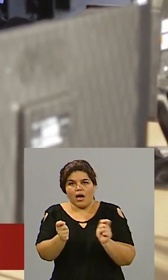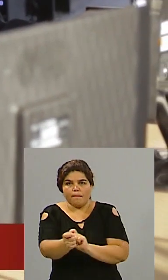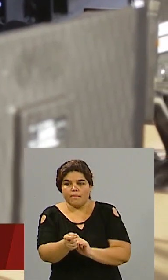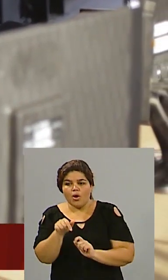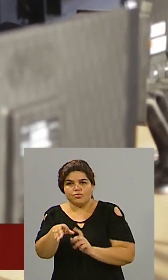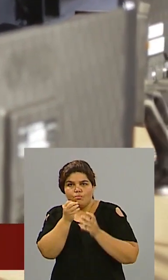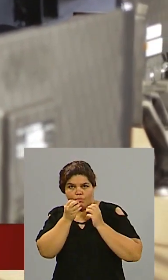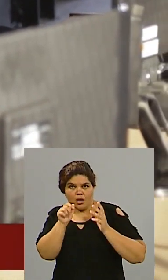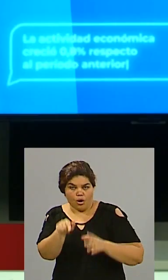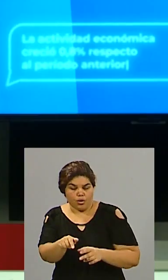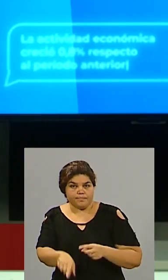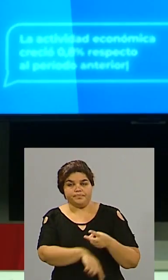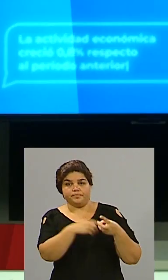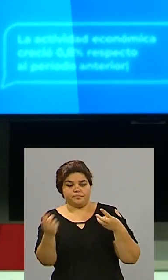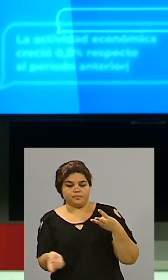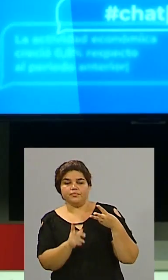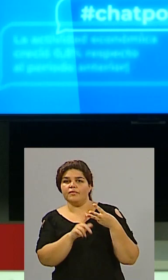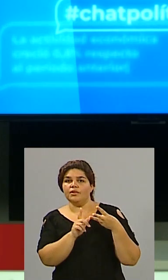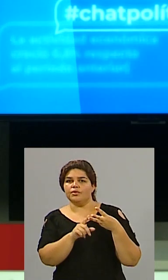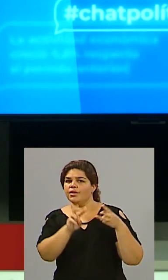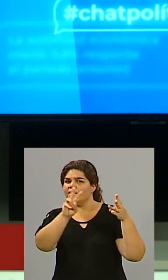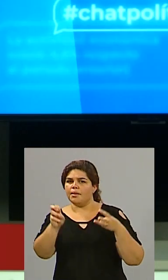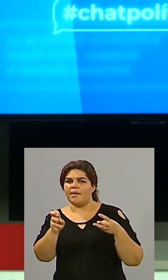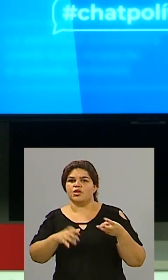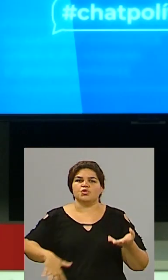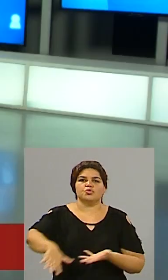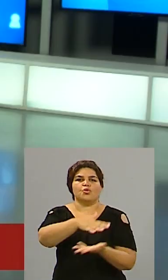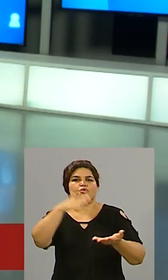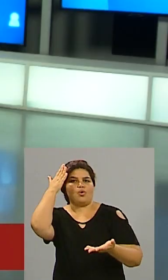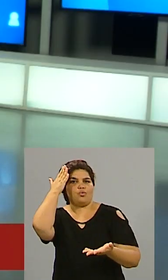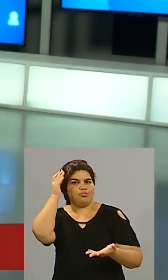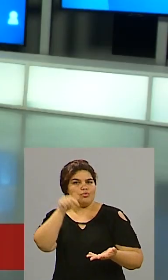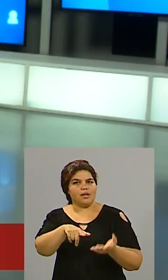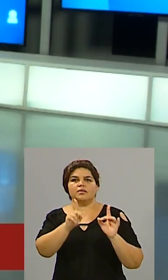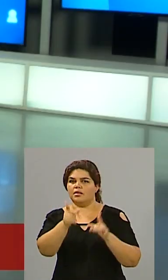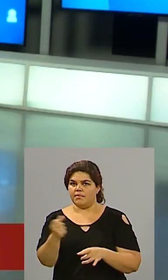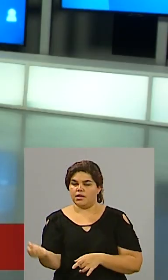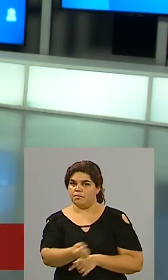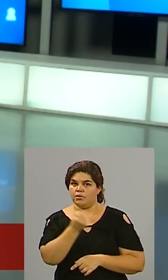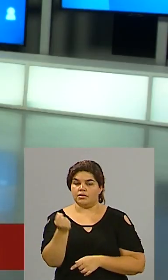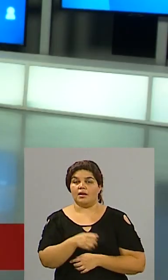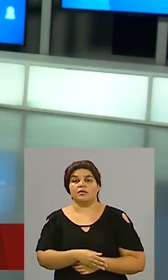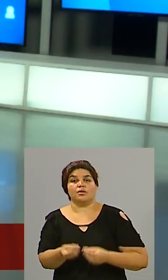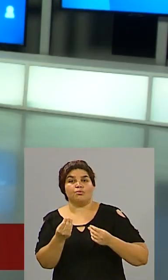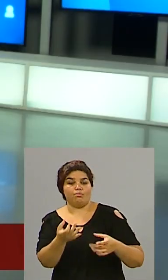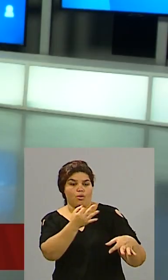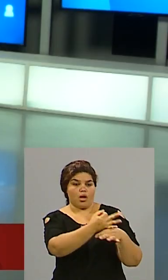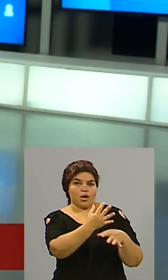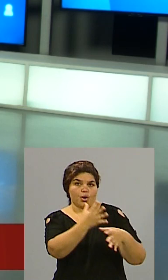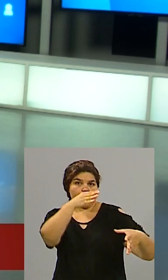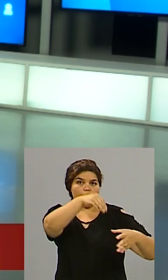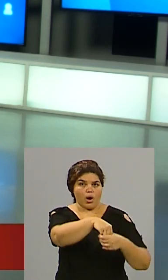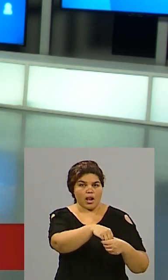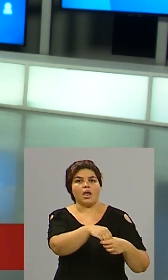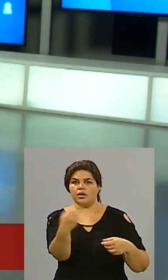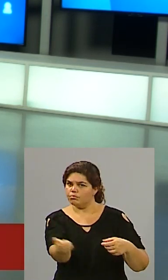lo cultural, ¿no? Lo sociocultural. Sí, eso es fundamental trabajar desde las escuelas con estos